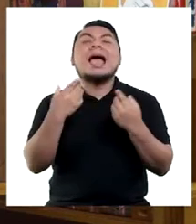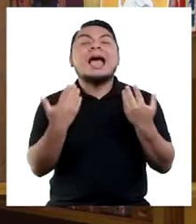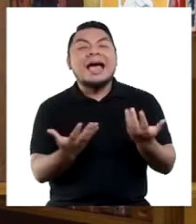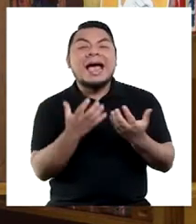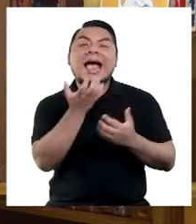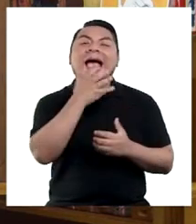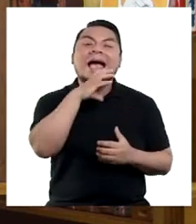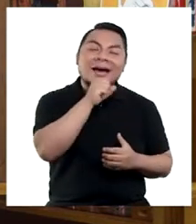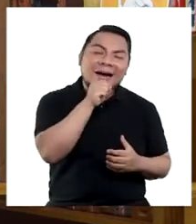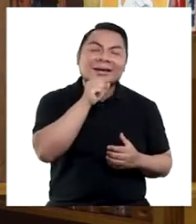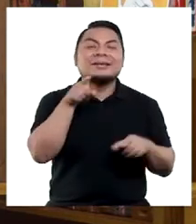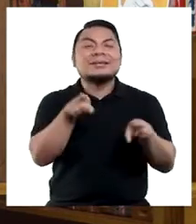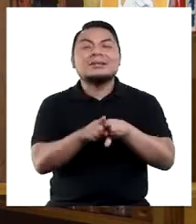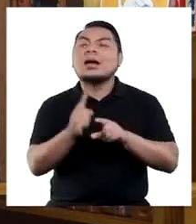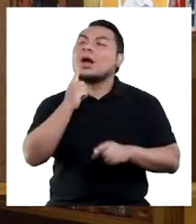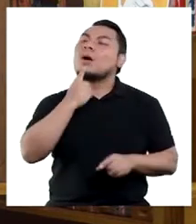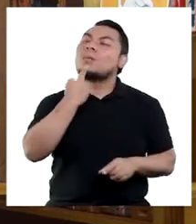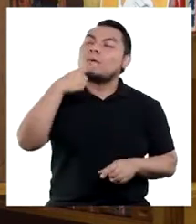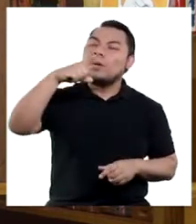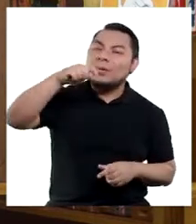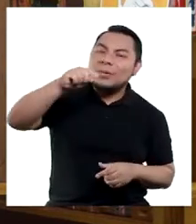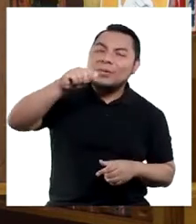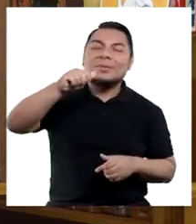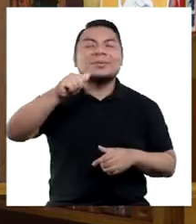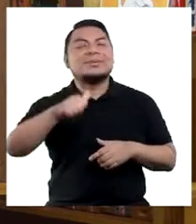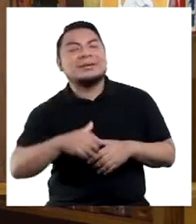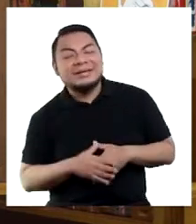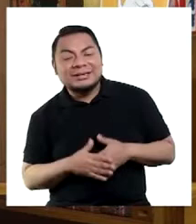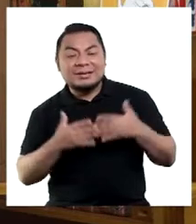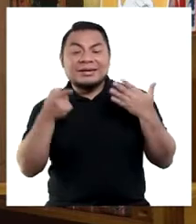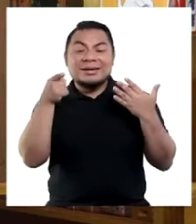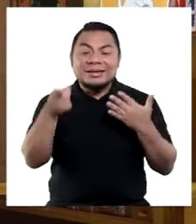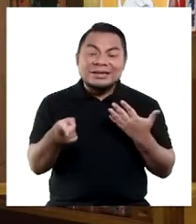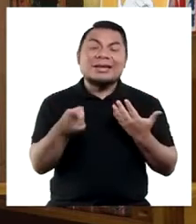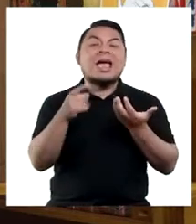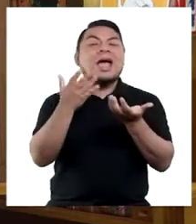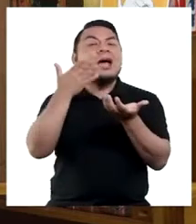naranja 'nos y limón